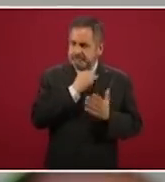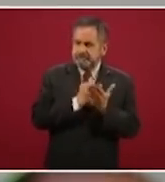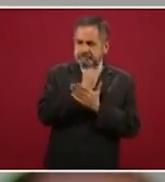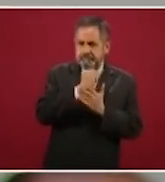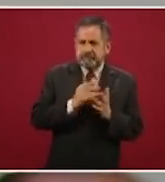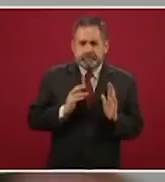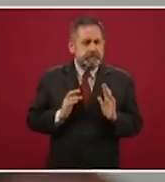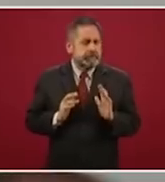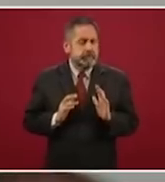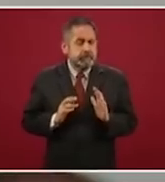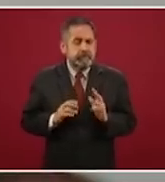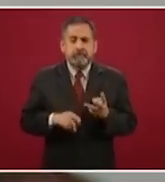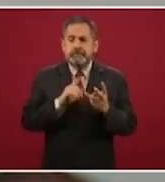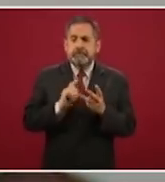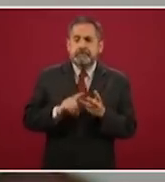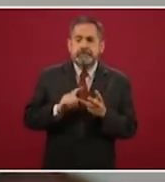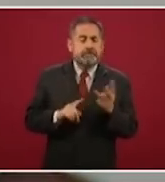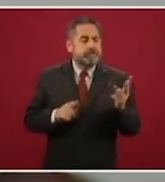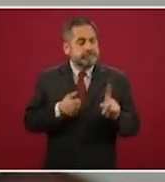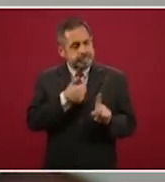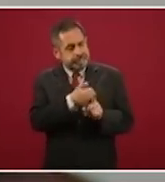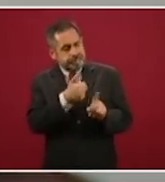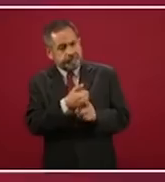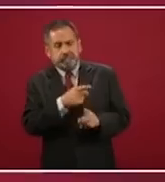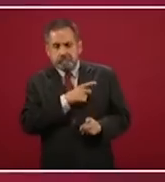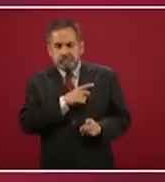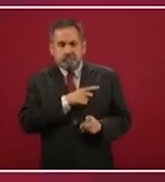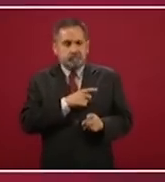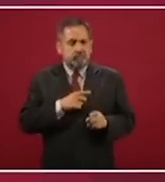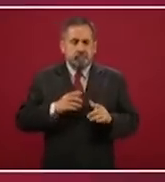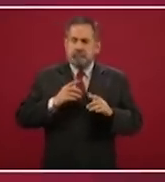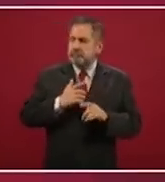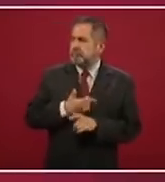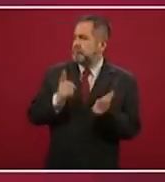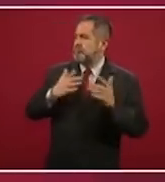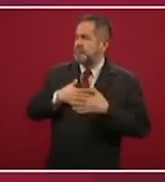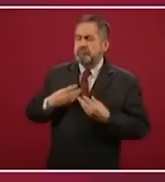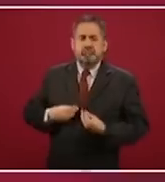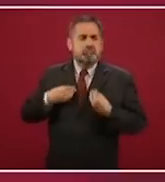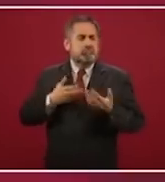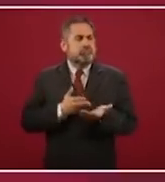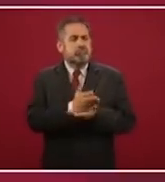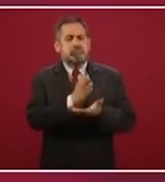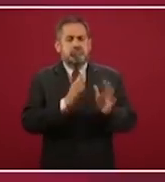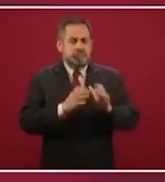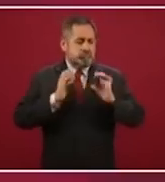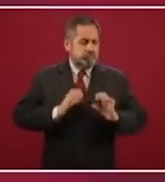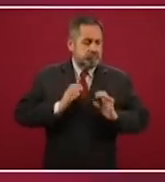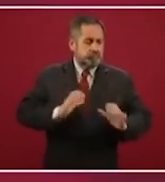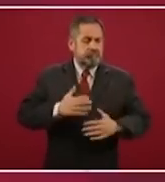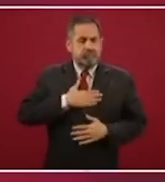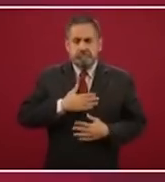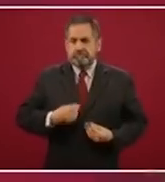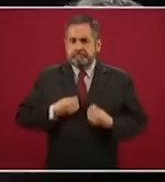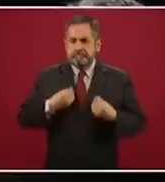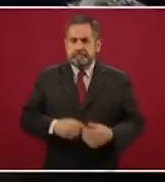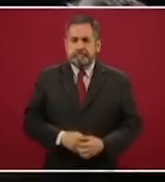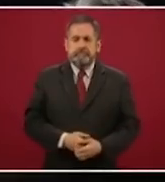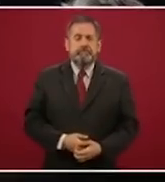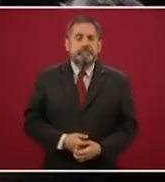de las mujeres, y la autonomía física, es decir, el propio cuidado de las mujeres.